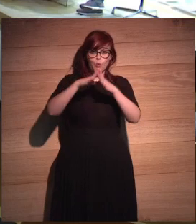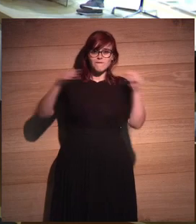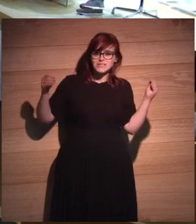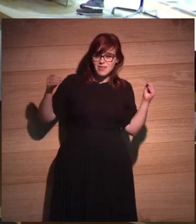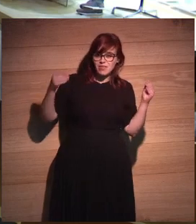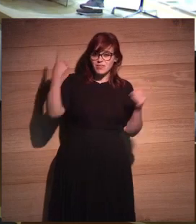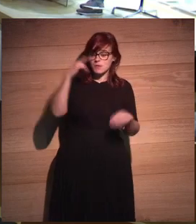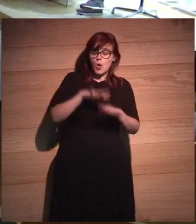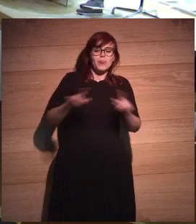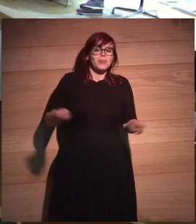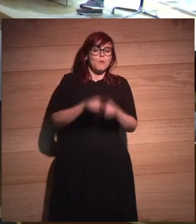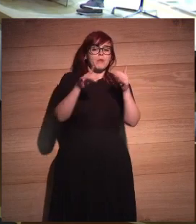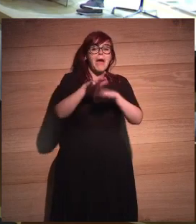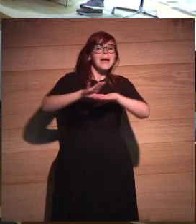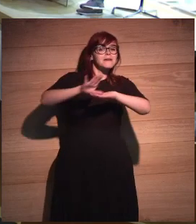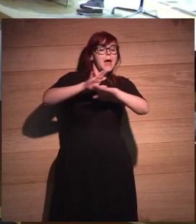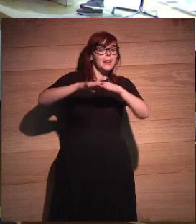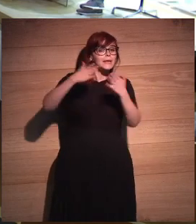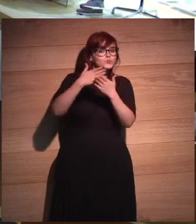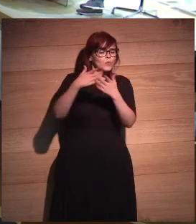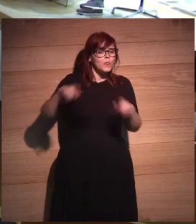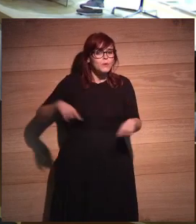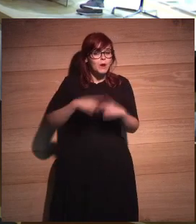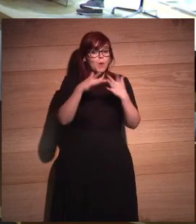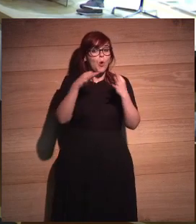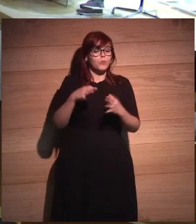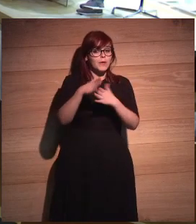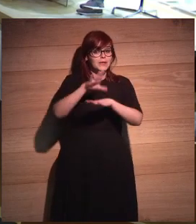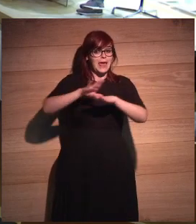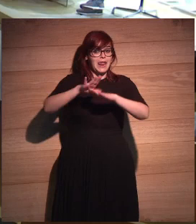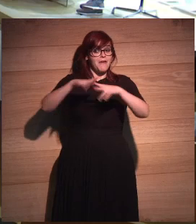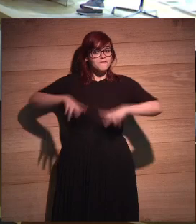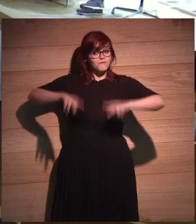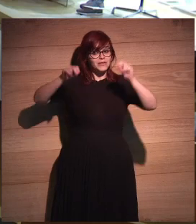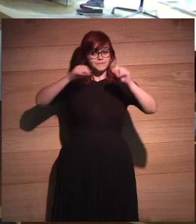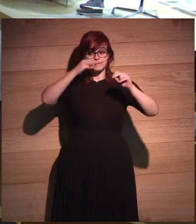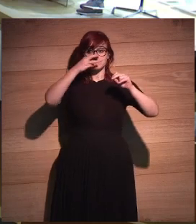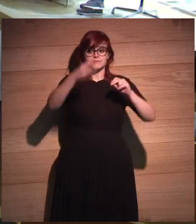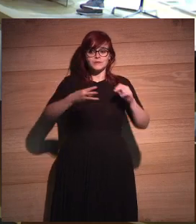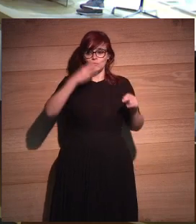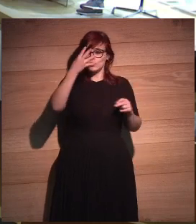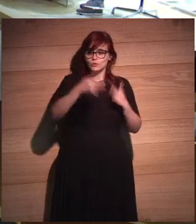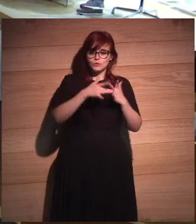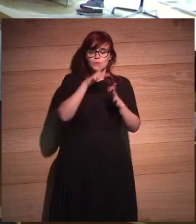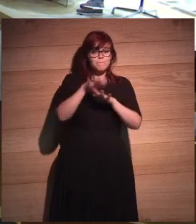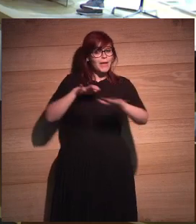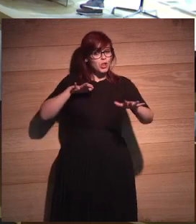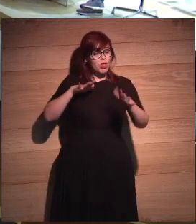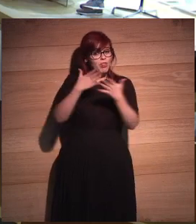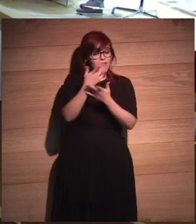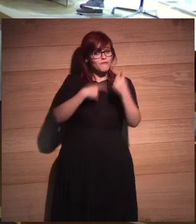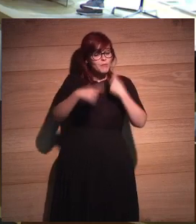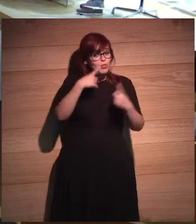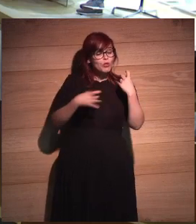universidad, y no importa qué carrera, qué estudies, cuando la termines, en 3 o 4 años, la gran mayoría de la información